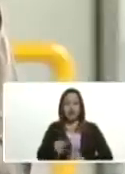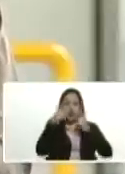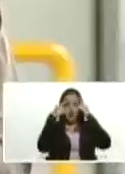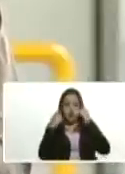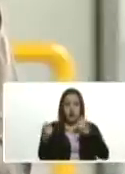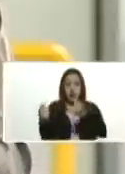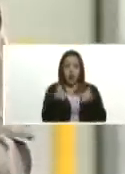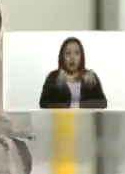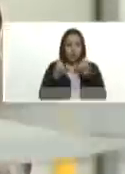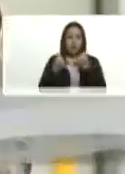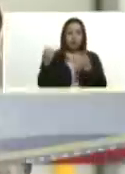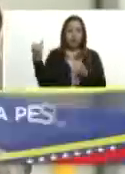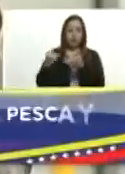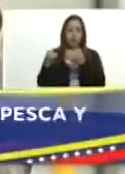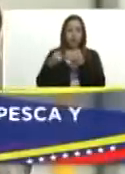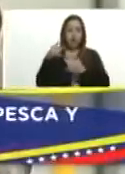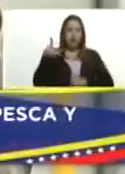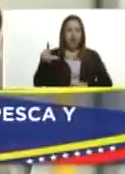Loyo,